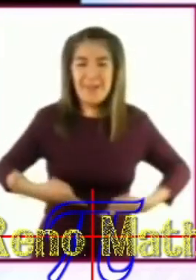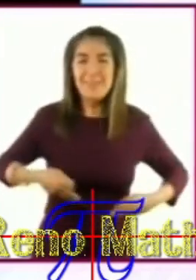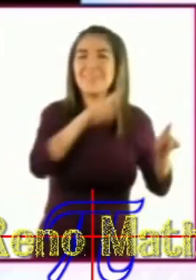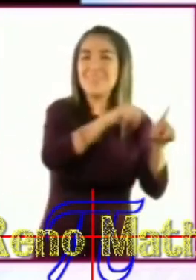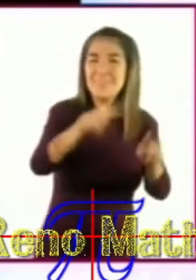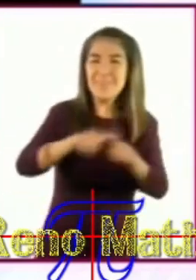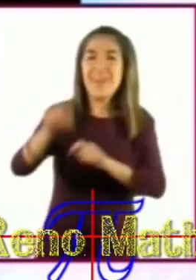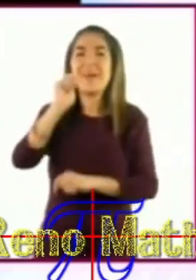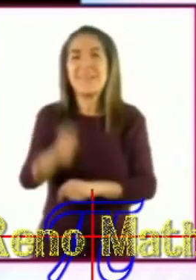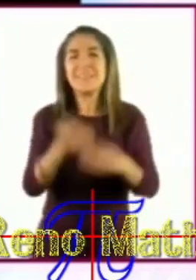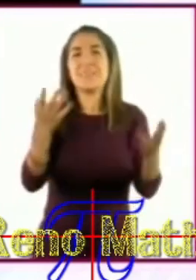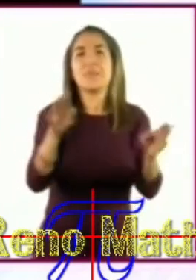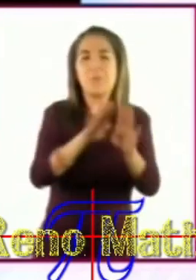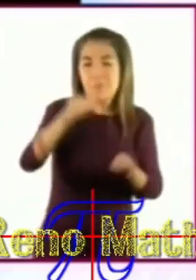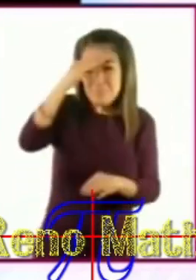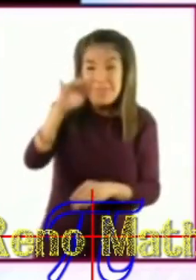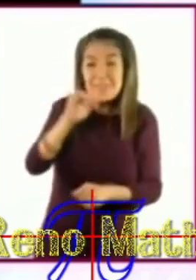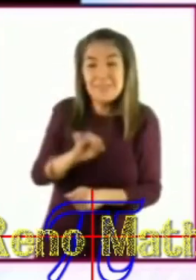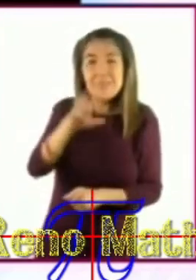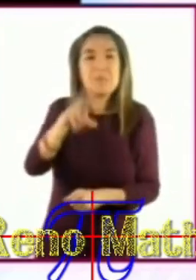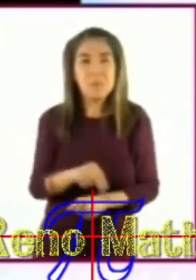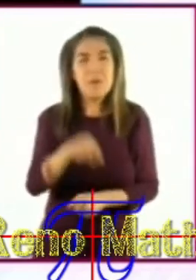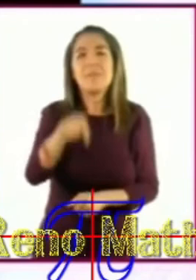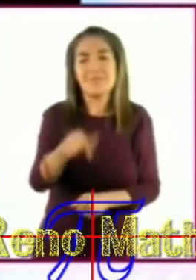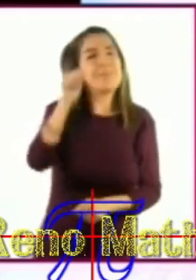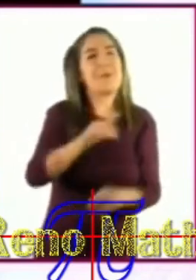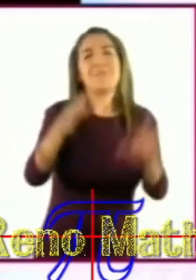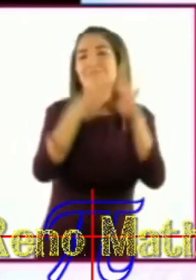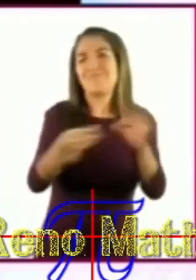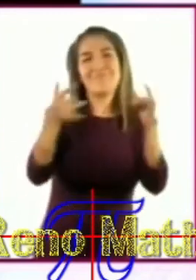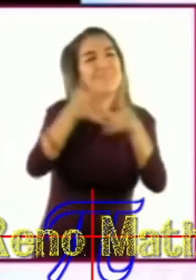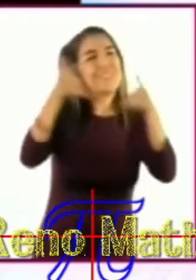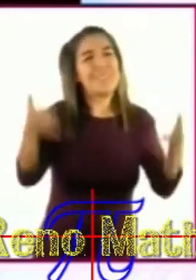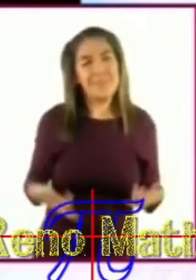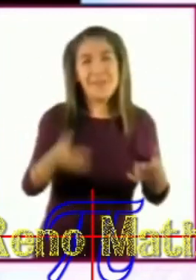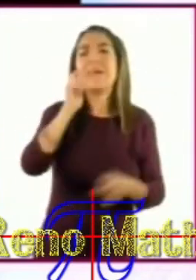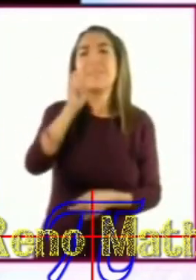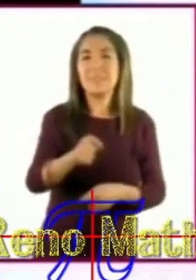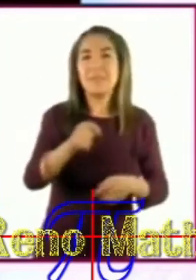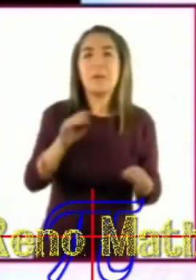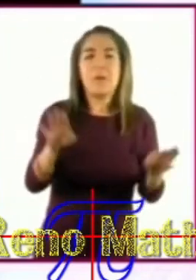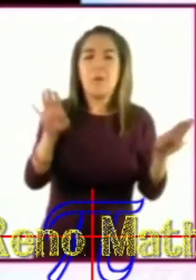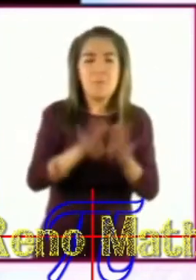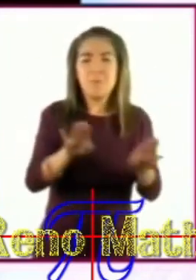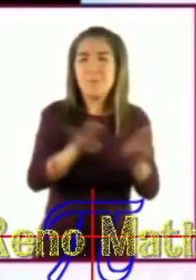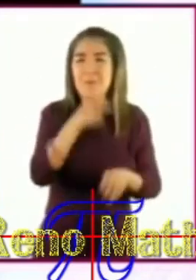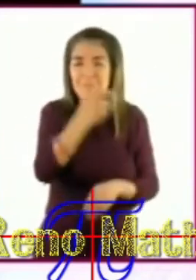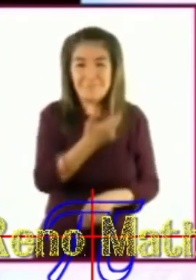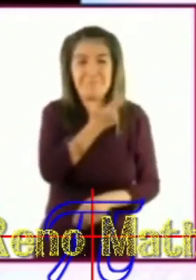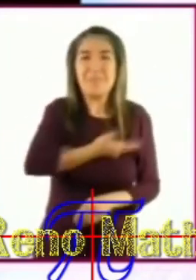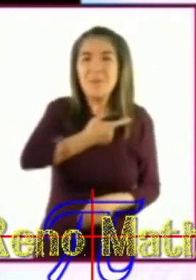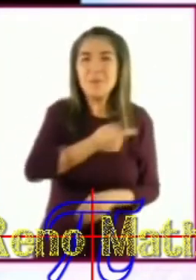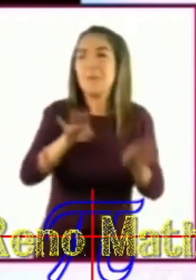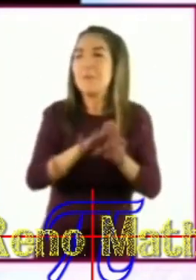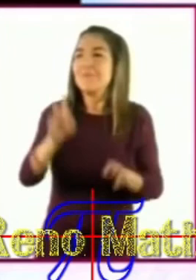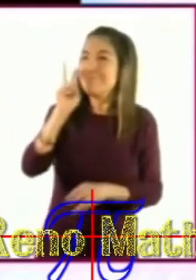mis discursos, consciente o inconscientemente, siempre terminan rondando. Siento que más que decir, me gusta escuchar.